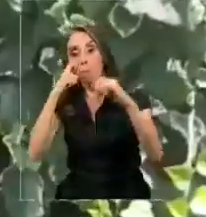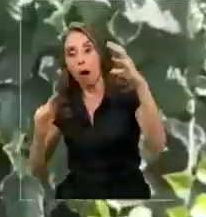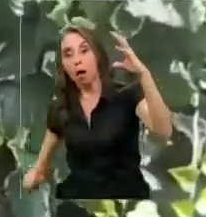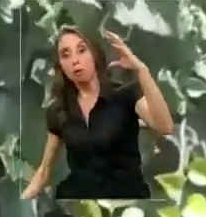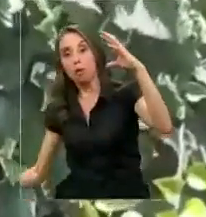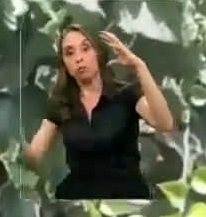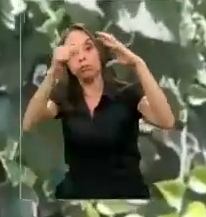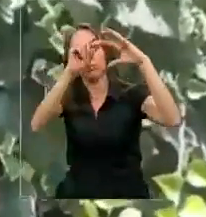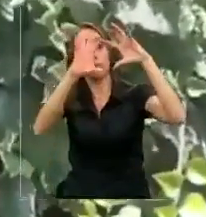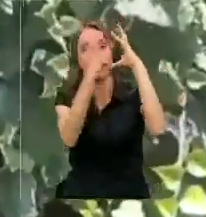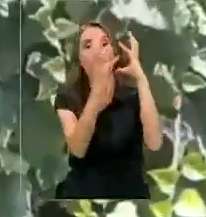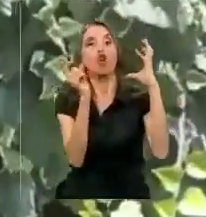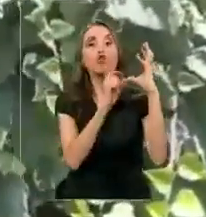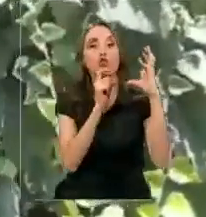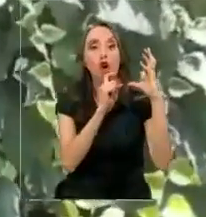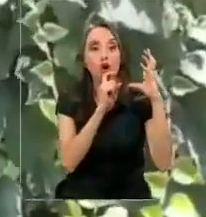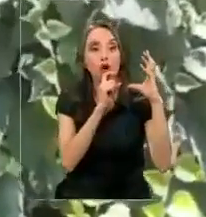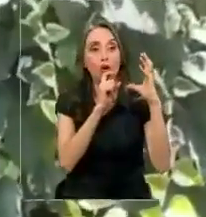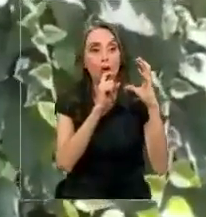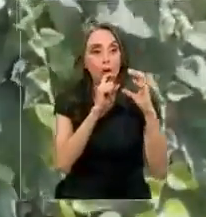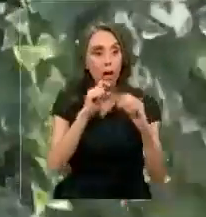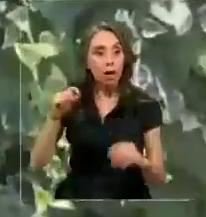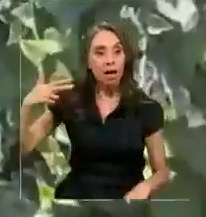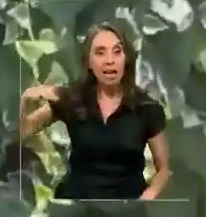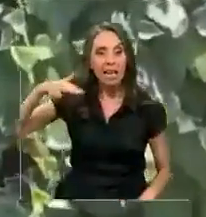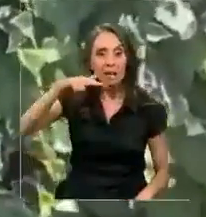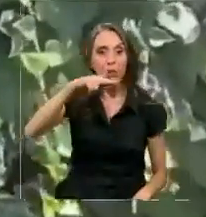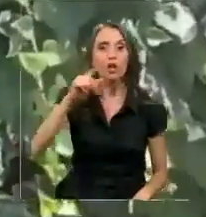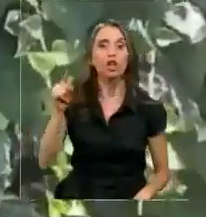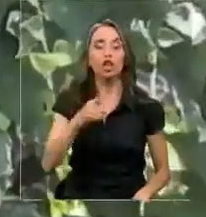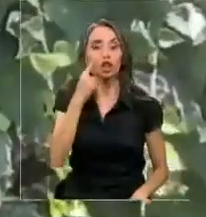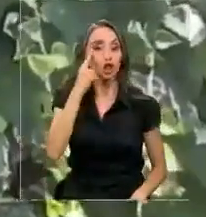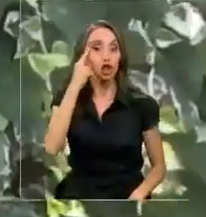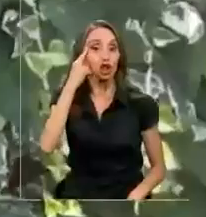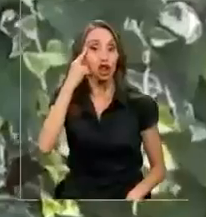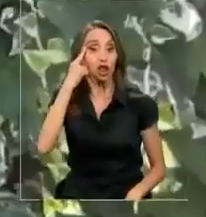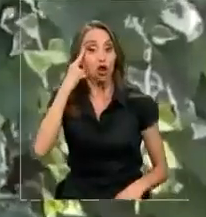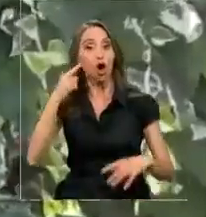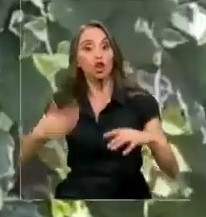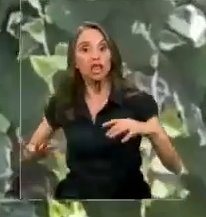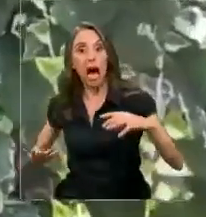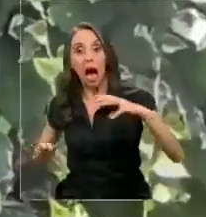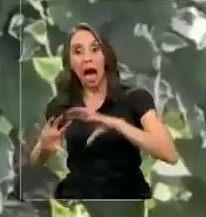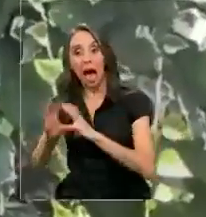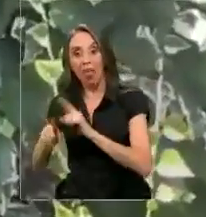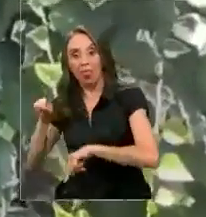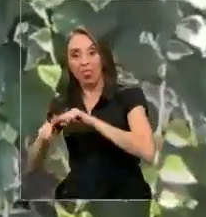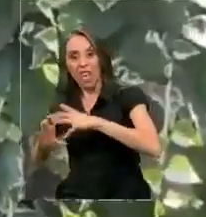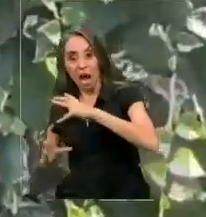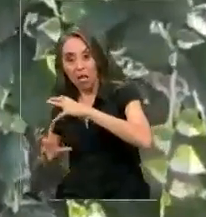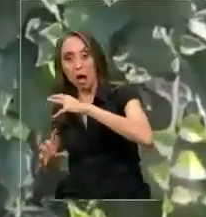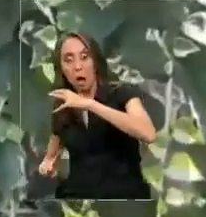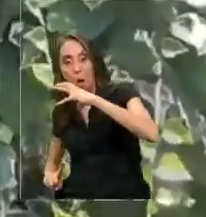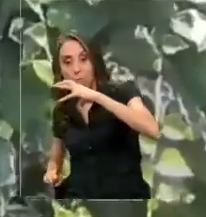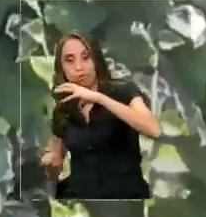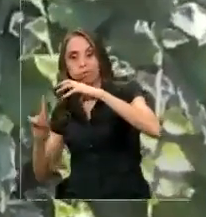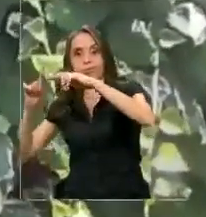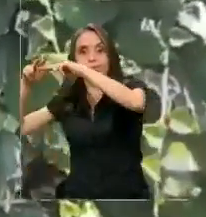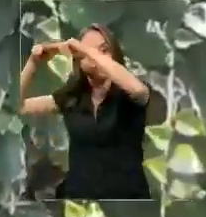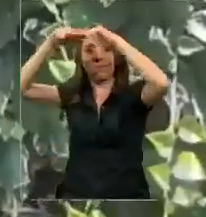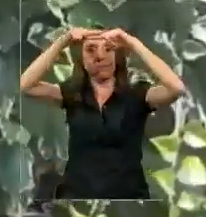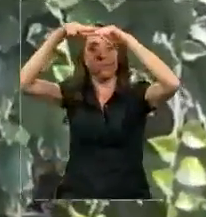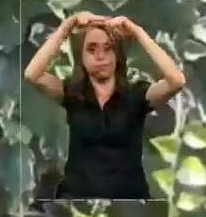el Perseverance y el helicóptero Ingenuity. Los chinos lograron enviar por primera vez una sonda,